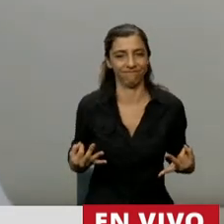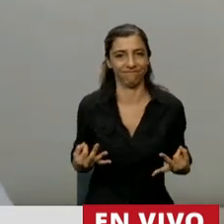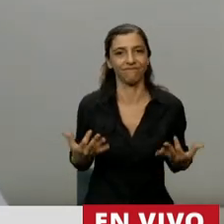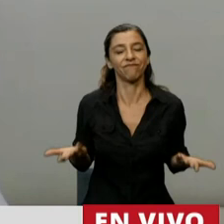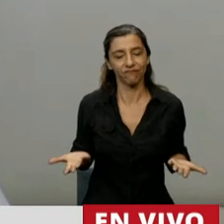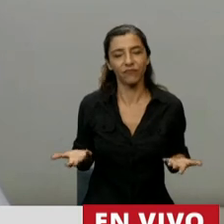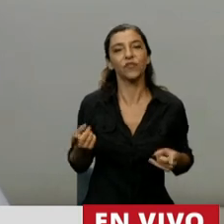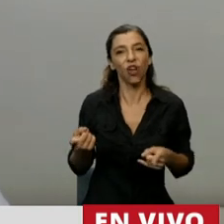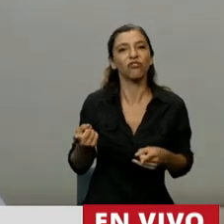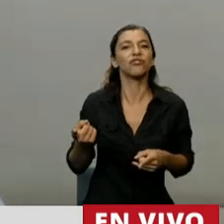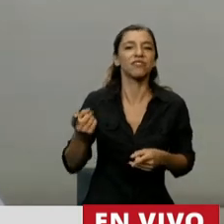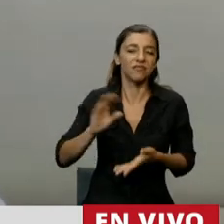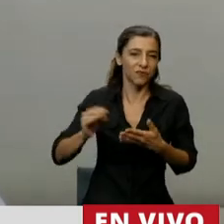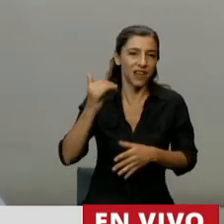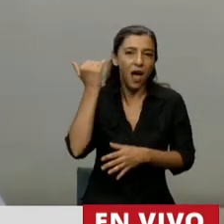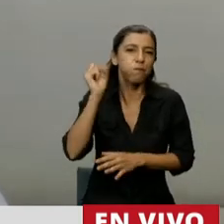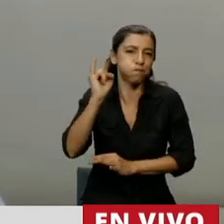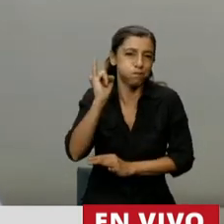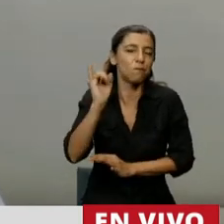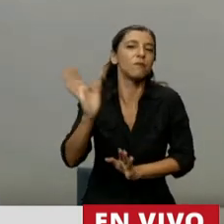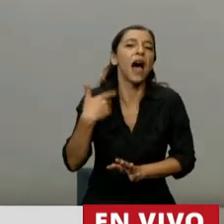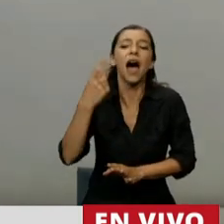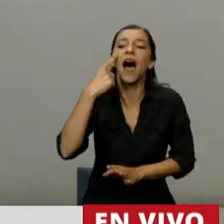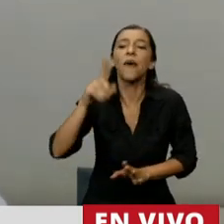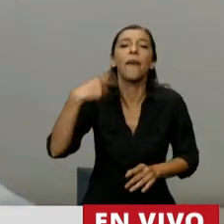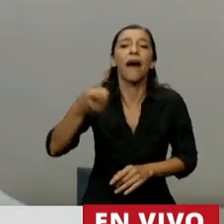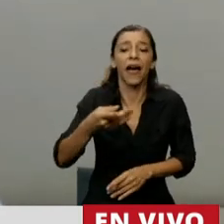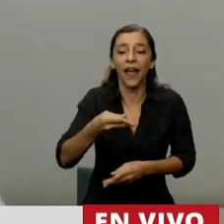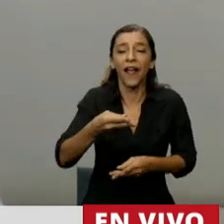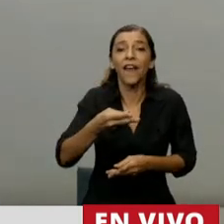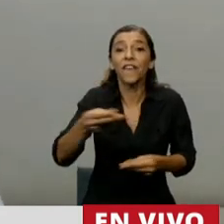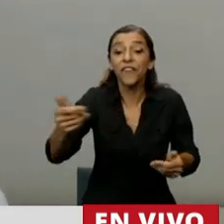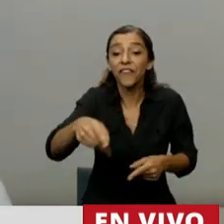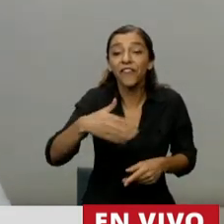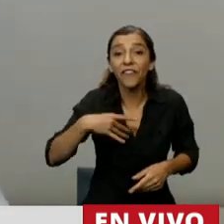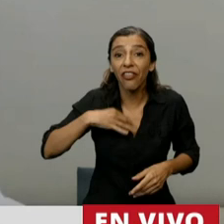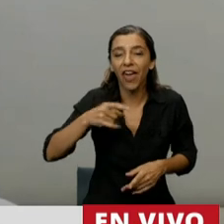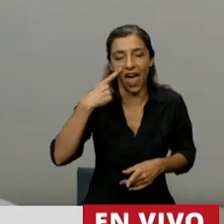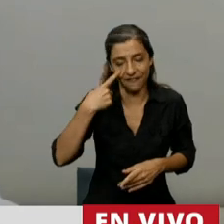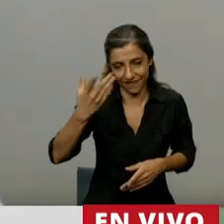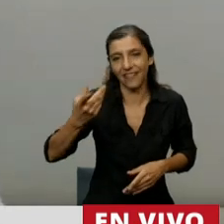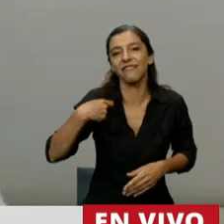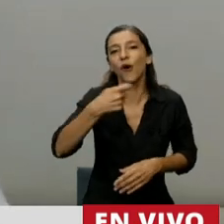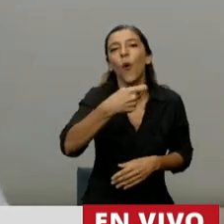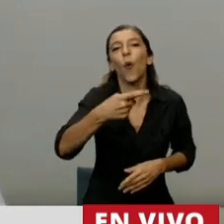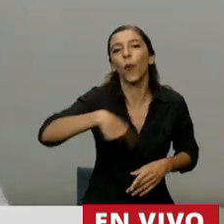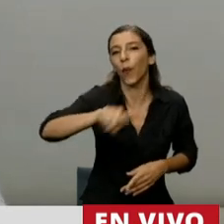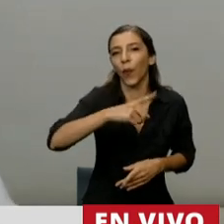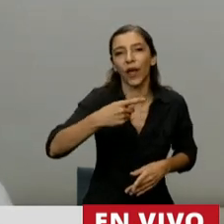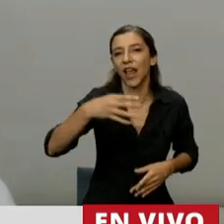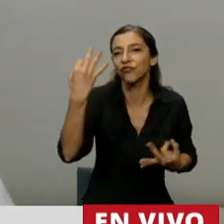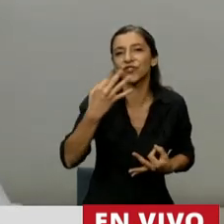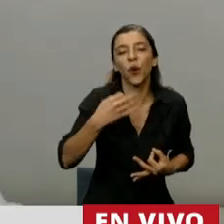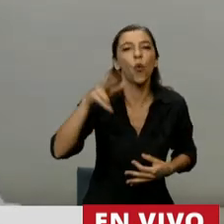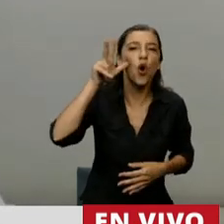tiempo. Vamos a ver cuando lleguemos a fin de año si no tenemos razón y las jubilaciones crecieron 8 o